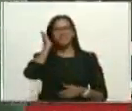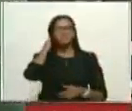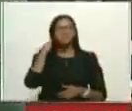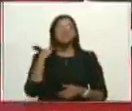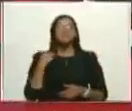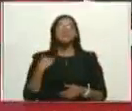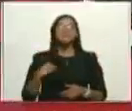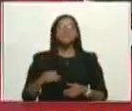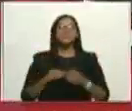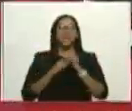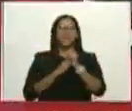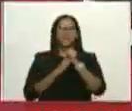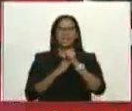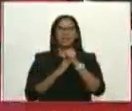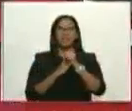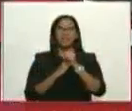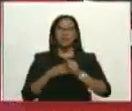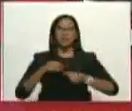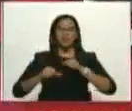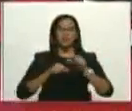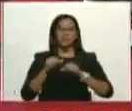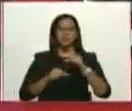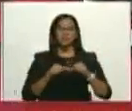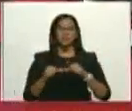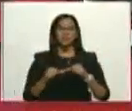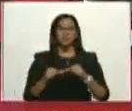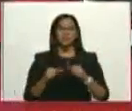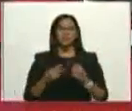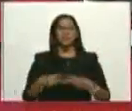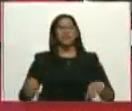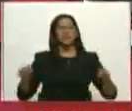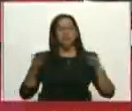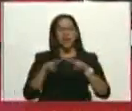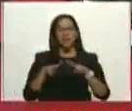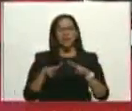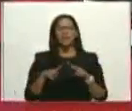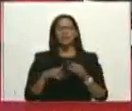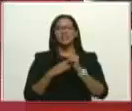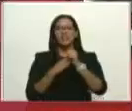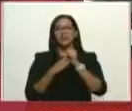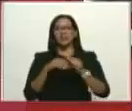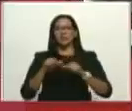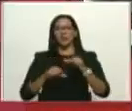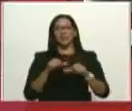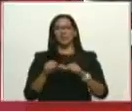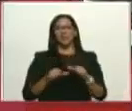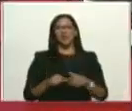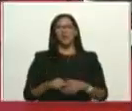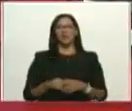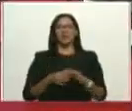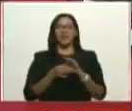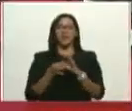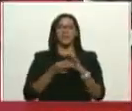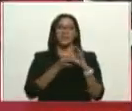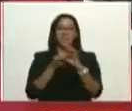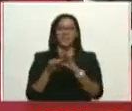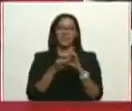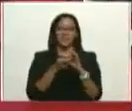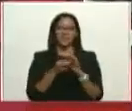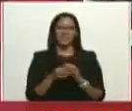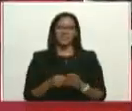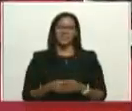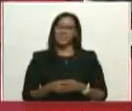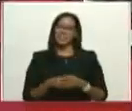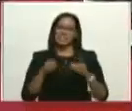El liderazgo colectivo. Los valores del liderazgo colectivo. La unión y